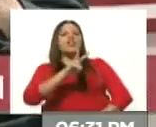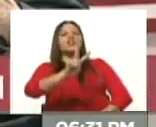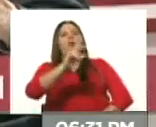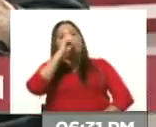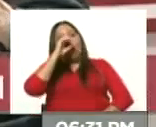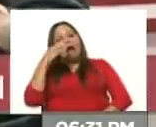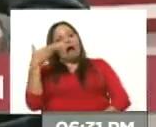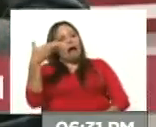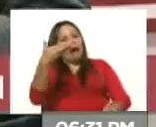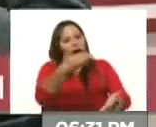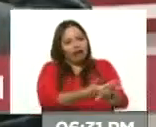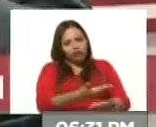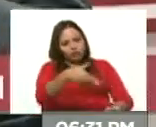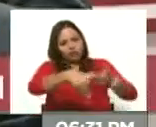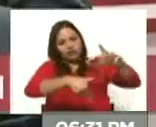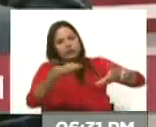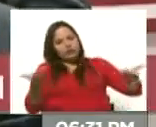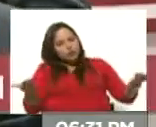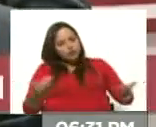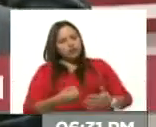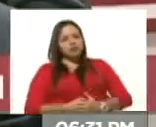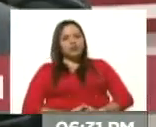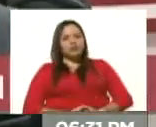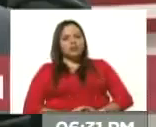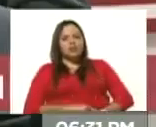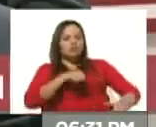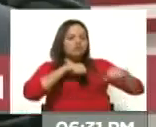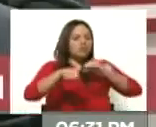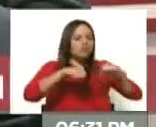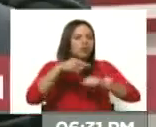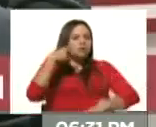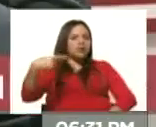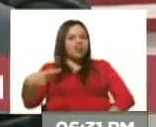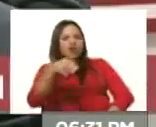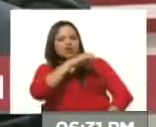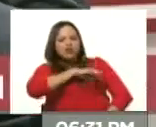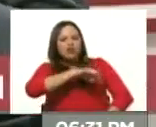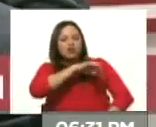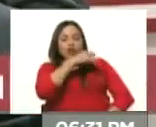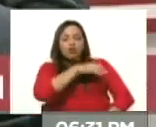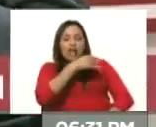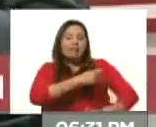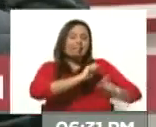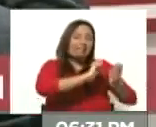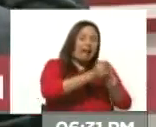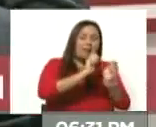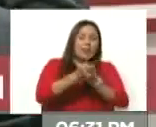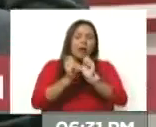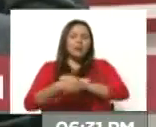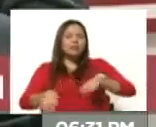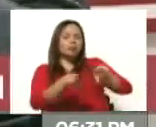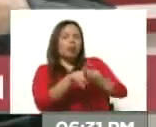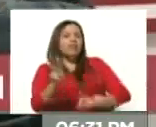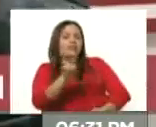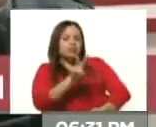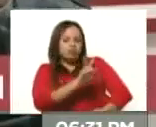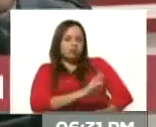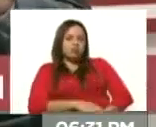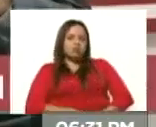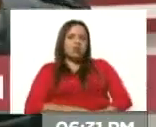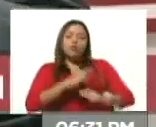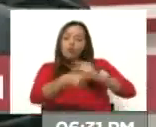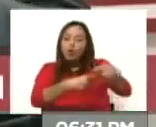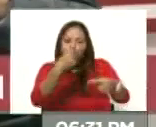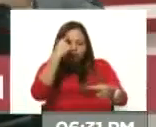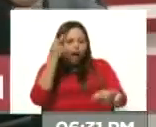para la elección y en una dinámica política y social tan cambiante y vertiginosa como la venezolana donde todos los días